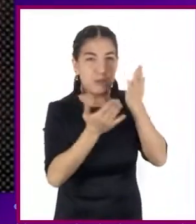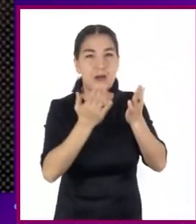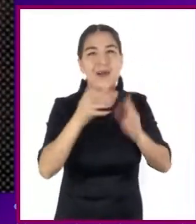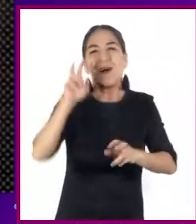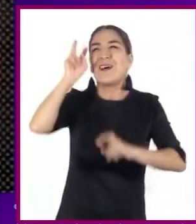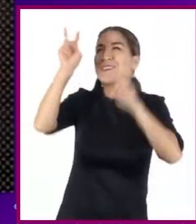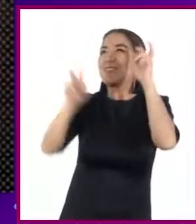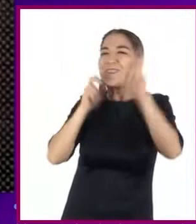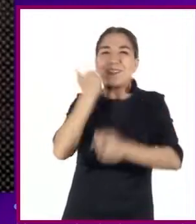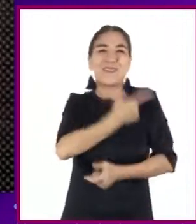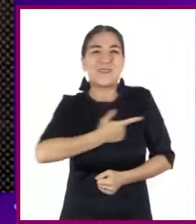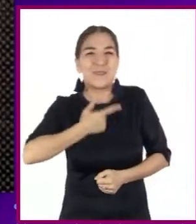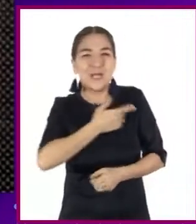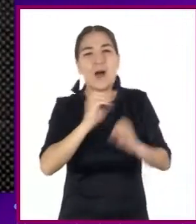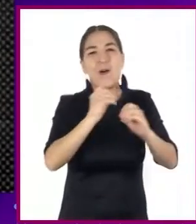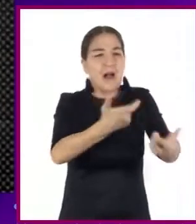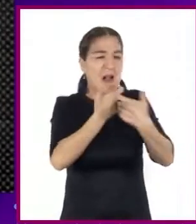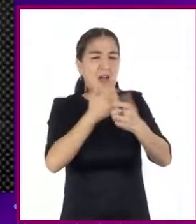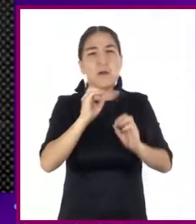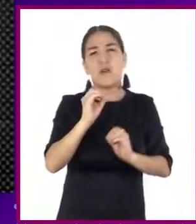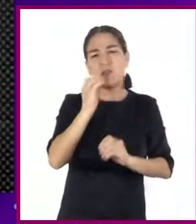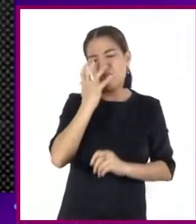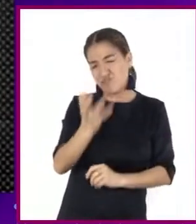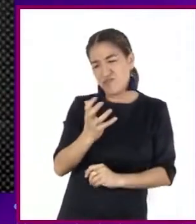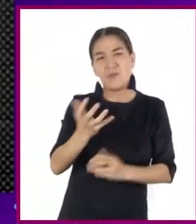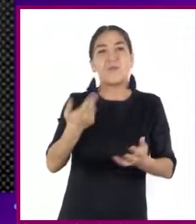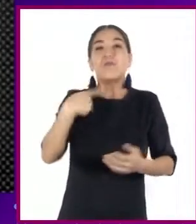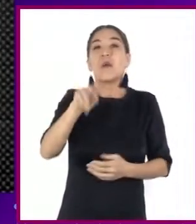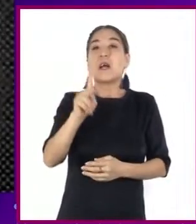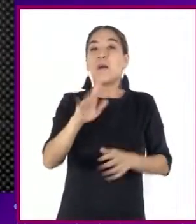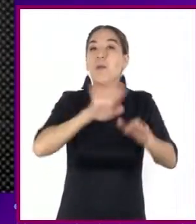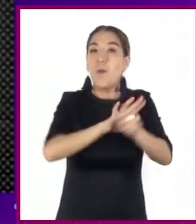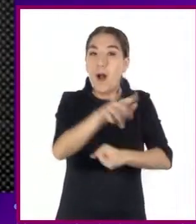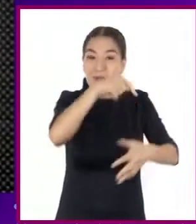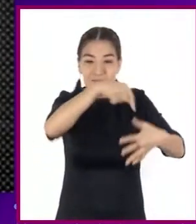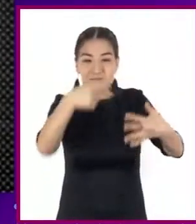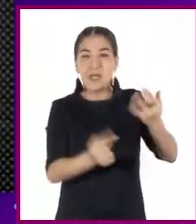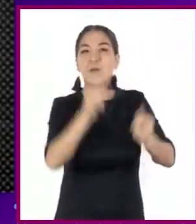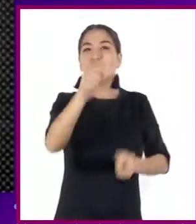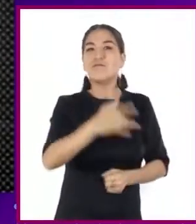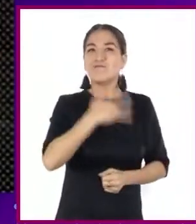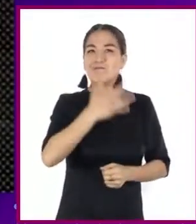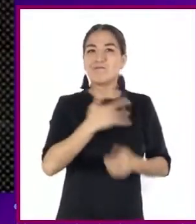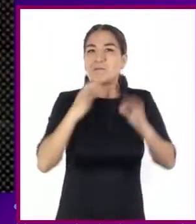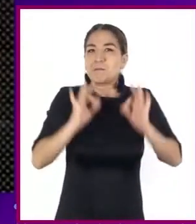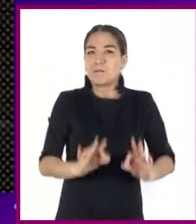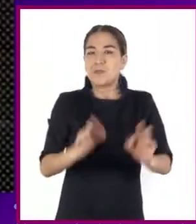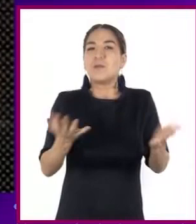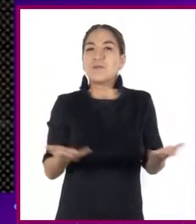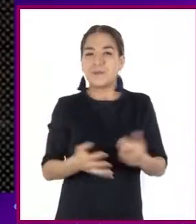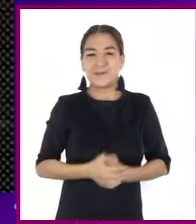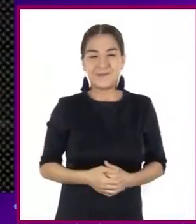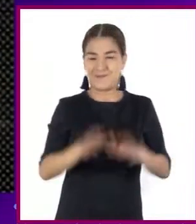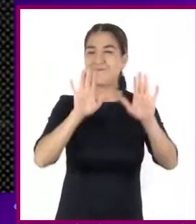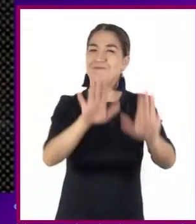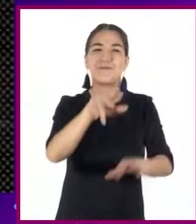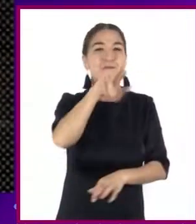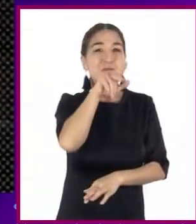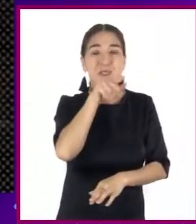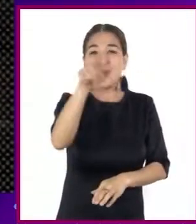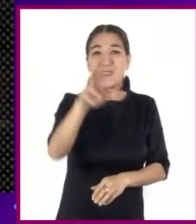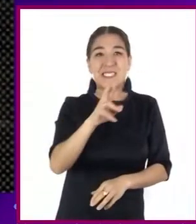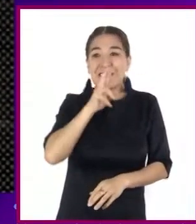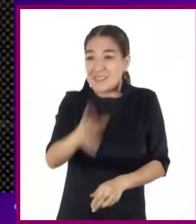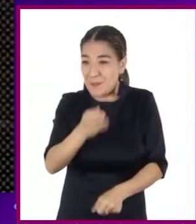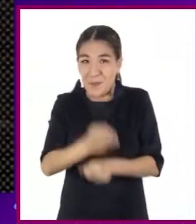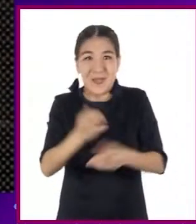realista, reírte mucho o poco. Pero, ¿cuál de todas estas cosas te hace ser lo que eres? No te preocupes si no encuentras las